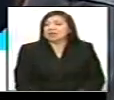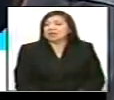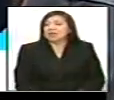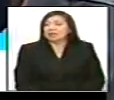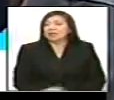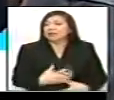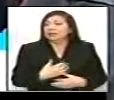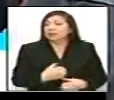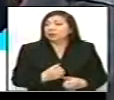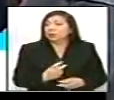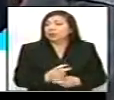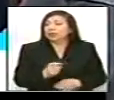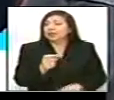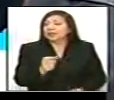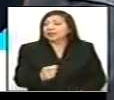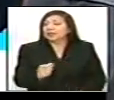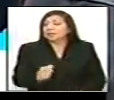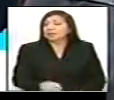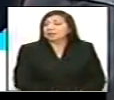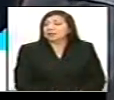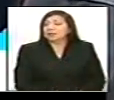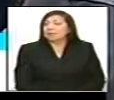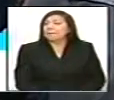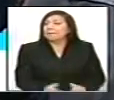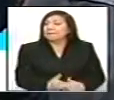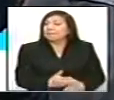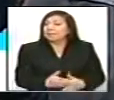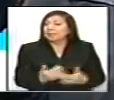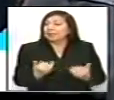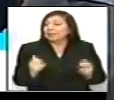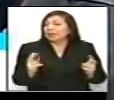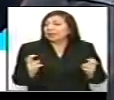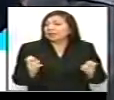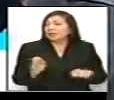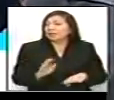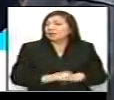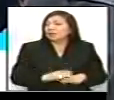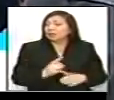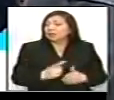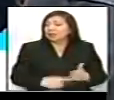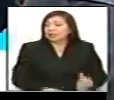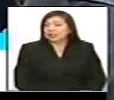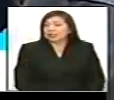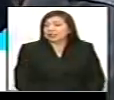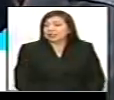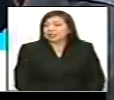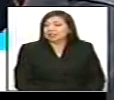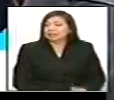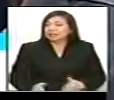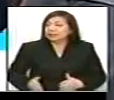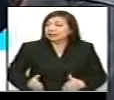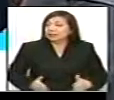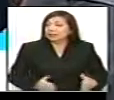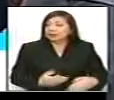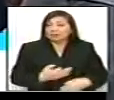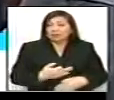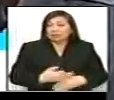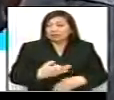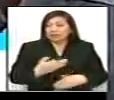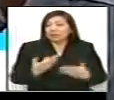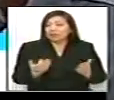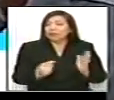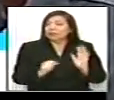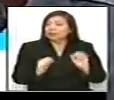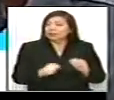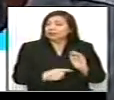la salud y la seguridad de las personas. Participa en estos temas, sobre todo en lo que ha sido las cuencas, pues, de fronterizas, donde